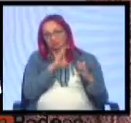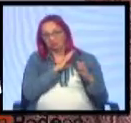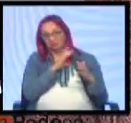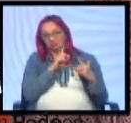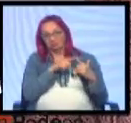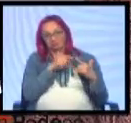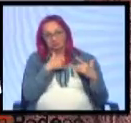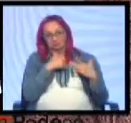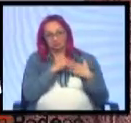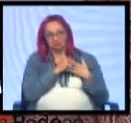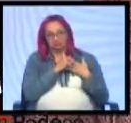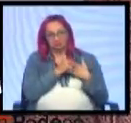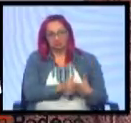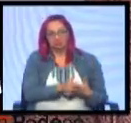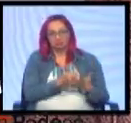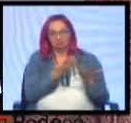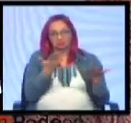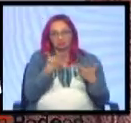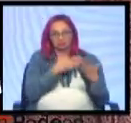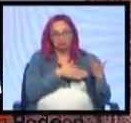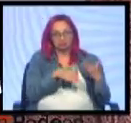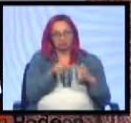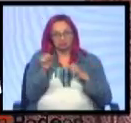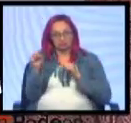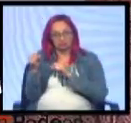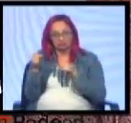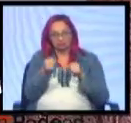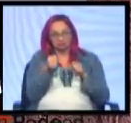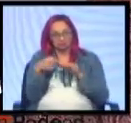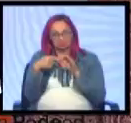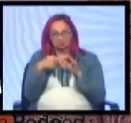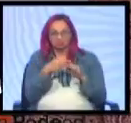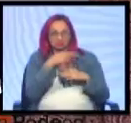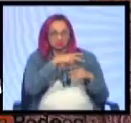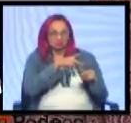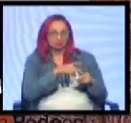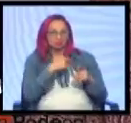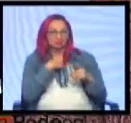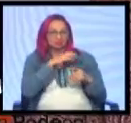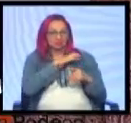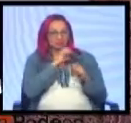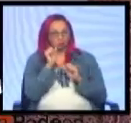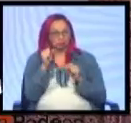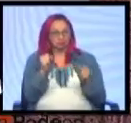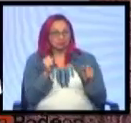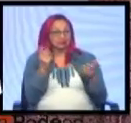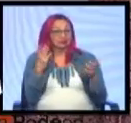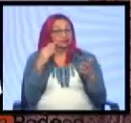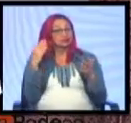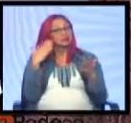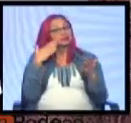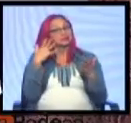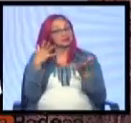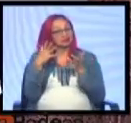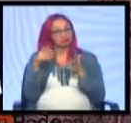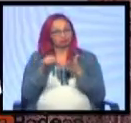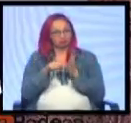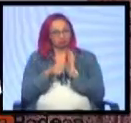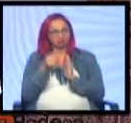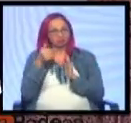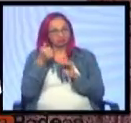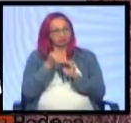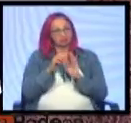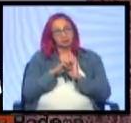policías, hemos tenido la colaboración de algunas municipalidades, especialmente de aquellas que tienen policía municipal. Y quiero recalcar aquí,